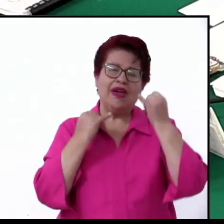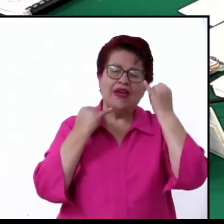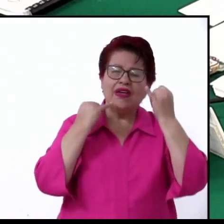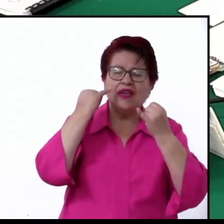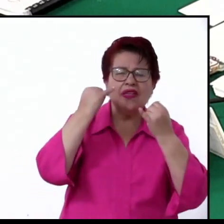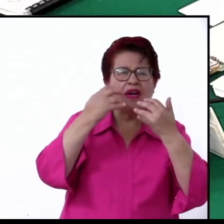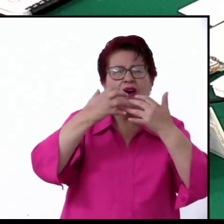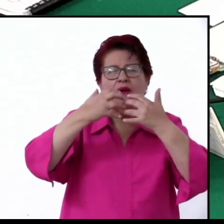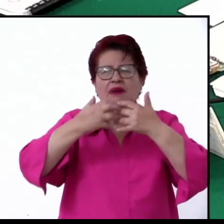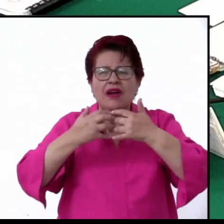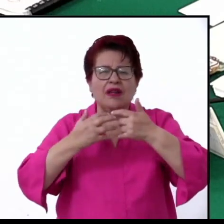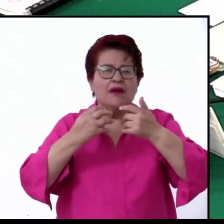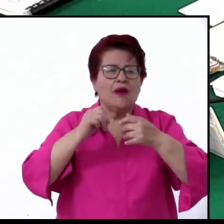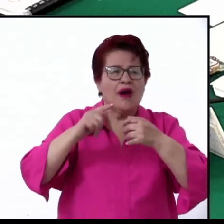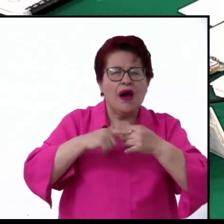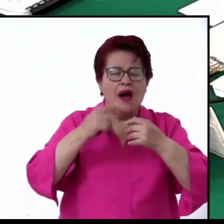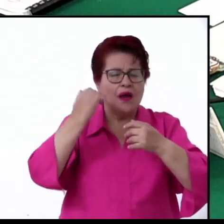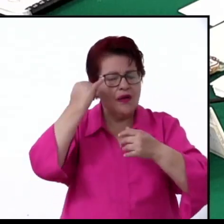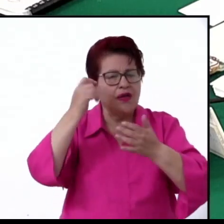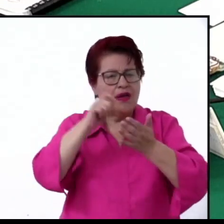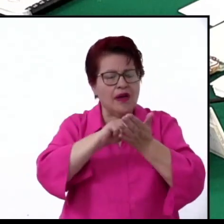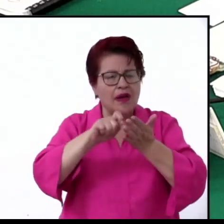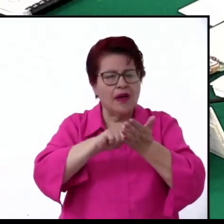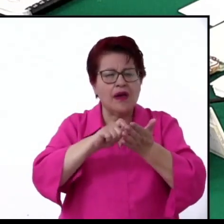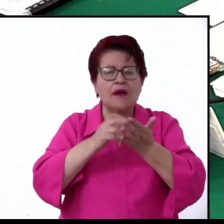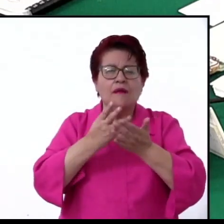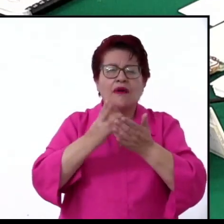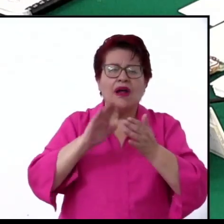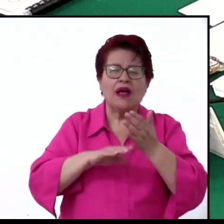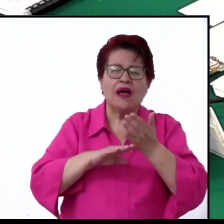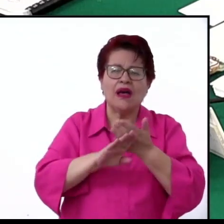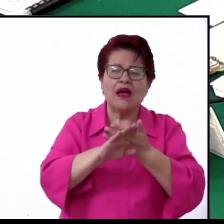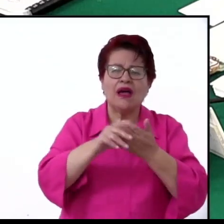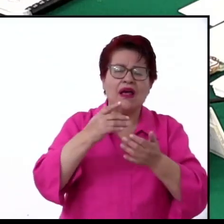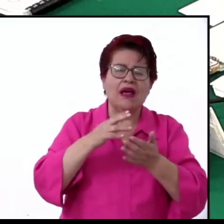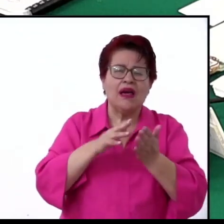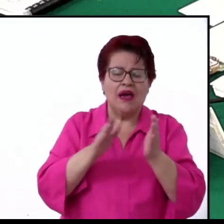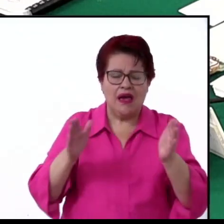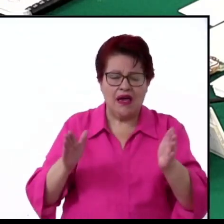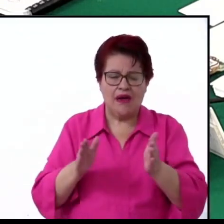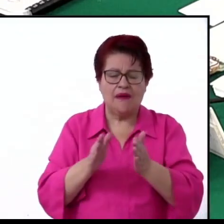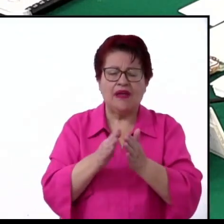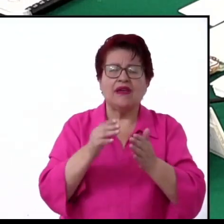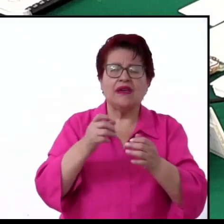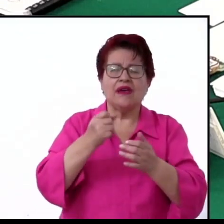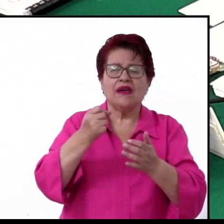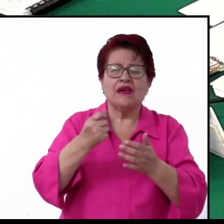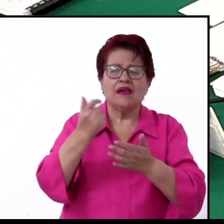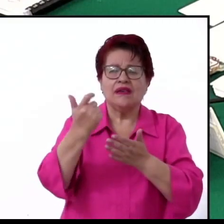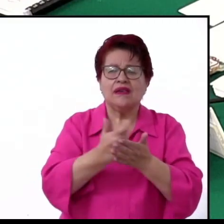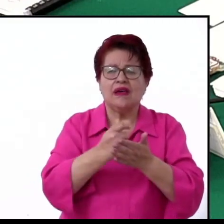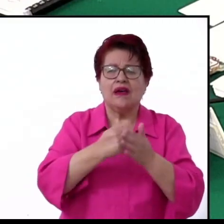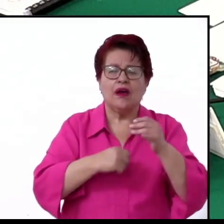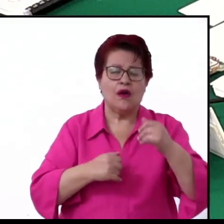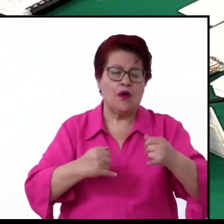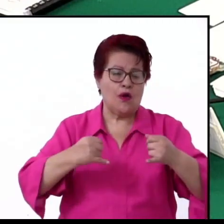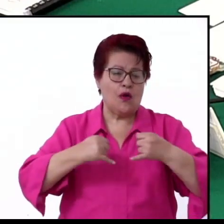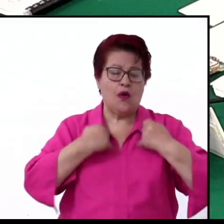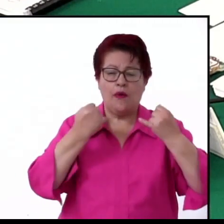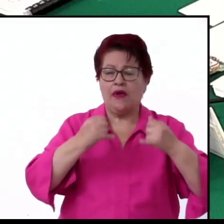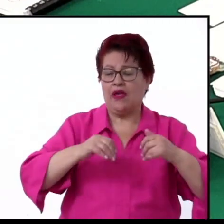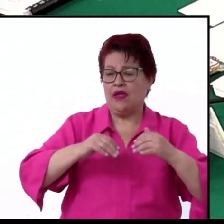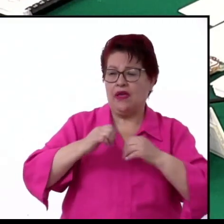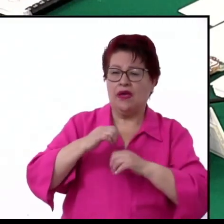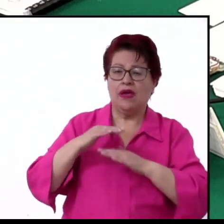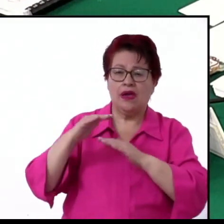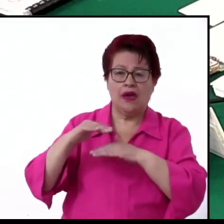o mecanismo se ha implementado para reducir la brecha salarial entre los jóvenes y adultos, al igual que en cuestión